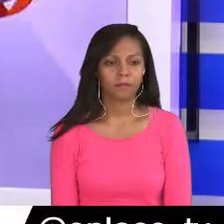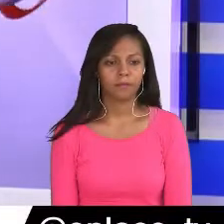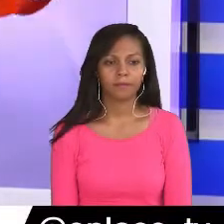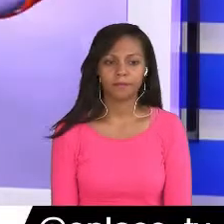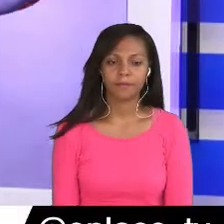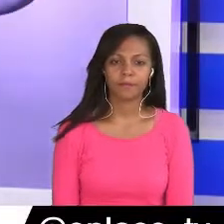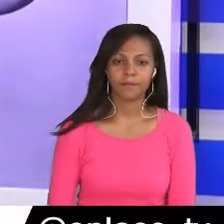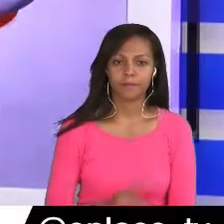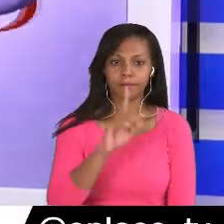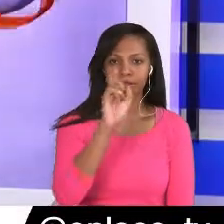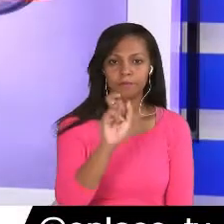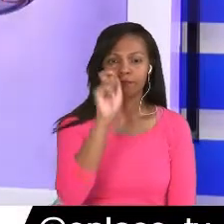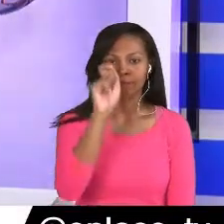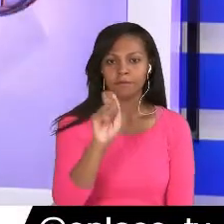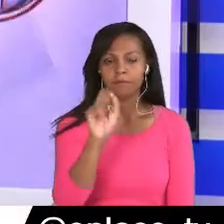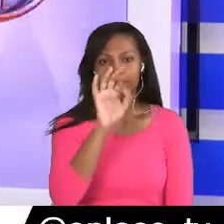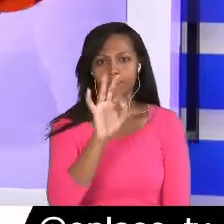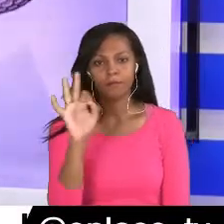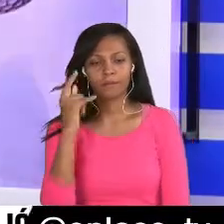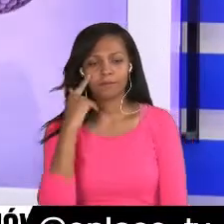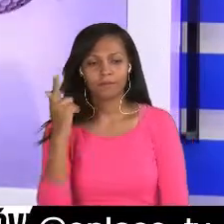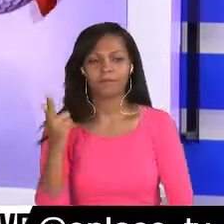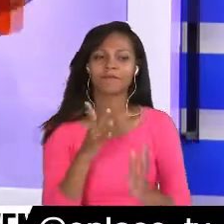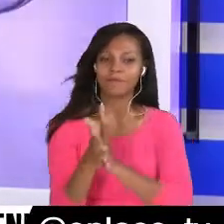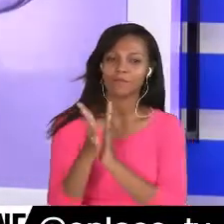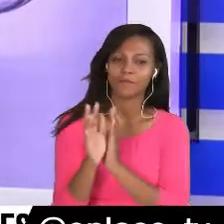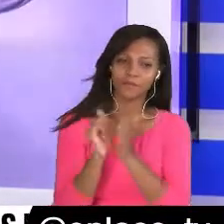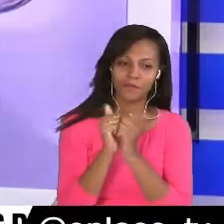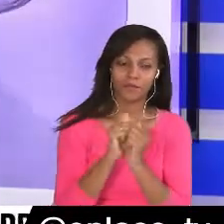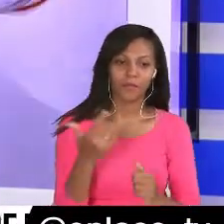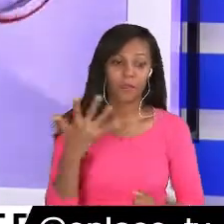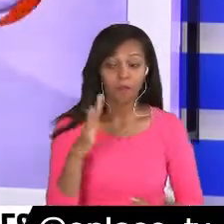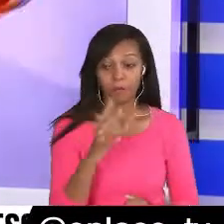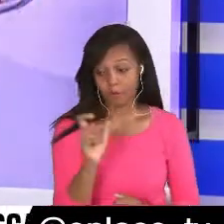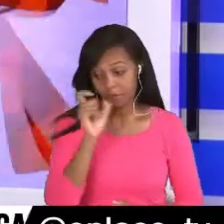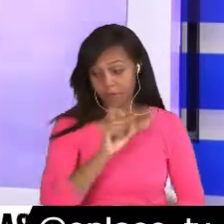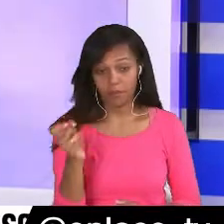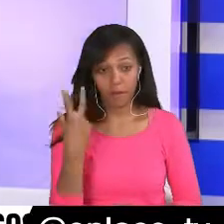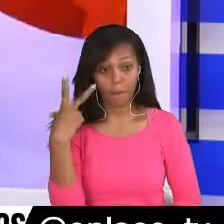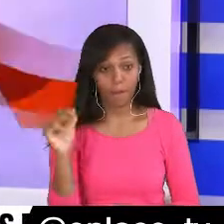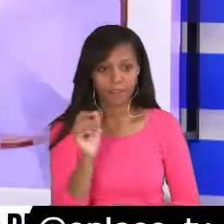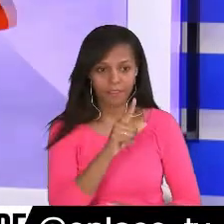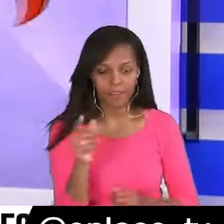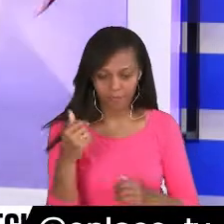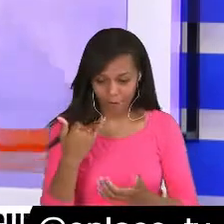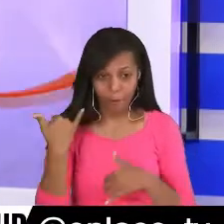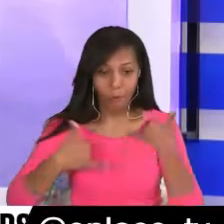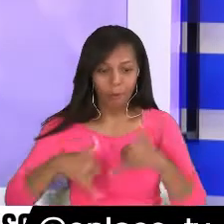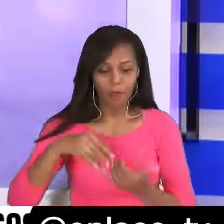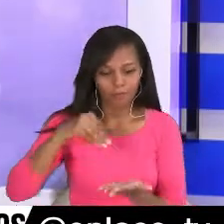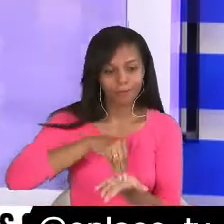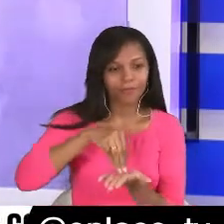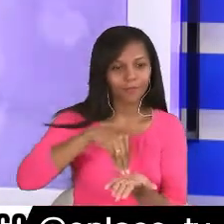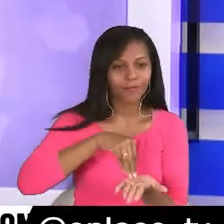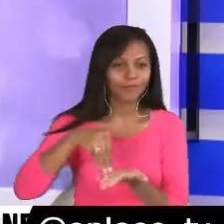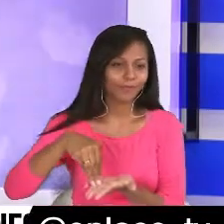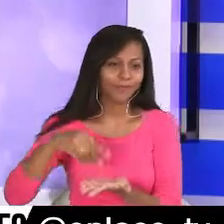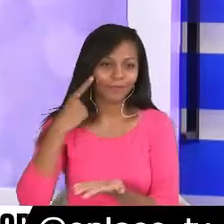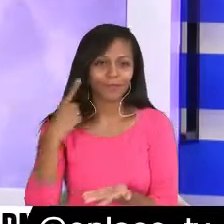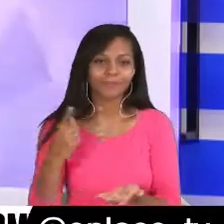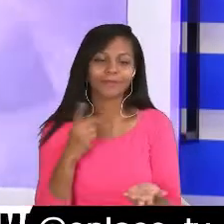Minutos de la tarde y ya está aquí toda la información deportiva. Alrededor de 20 ajedrecistas de la ciudad participan de un torneo internacional de esta disciplina